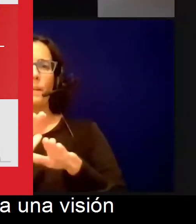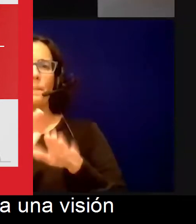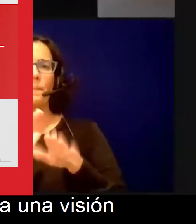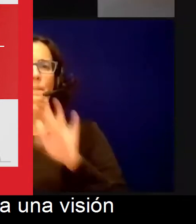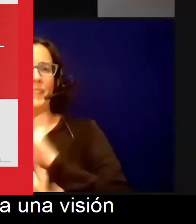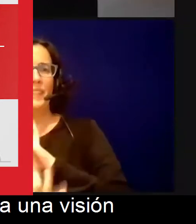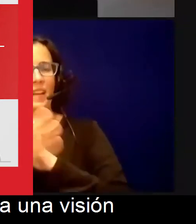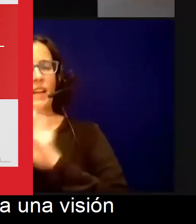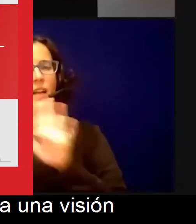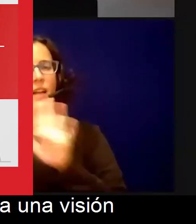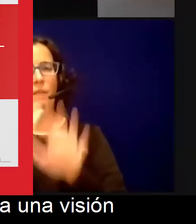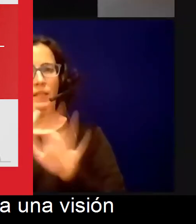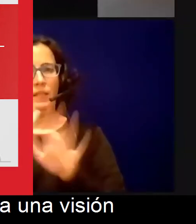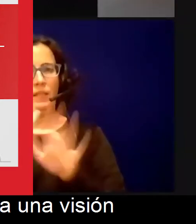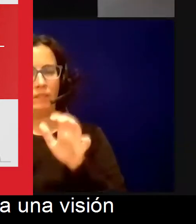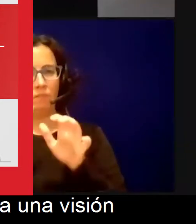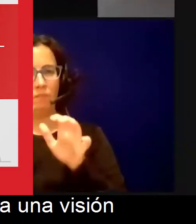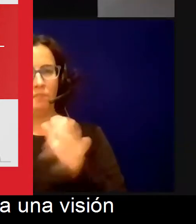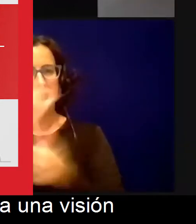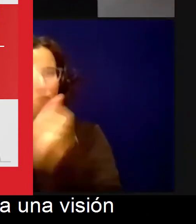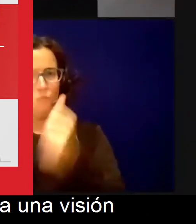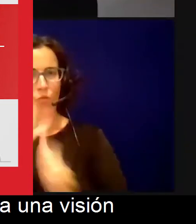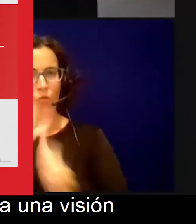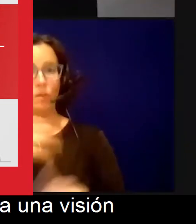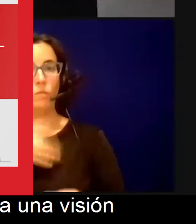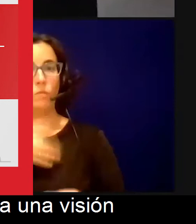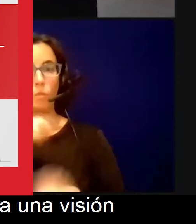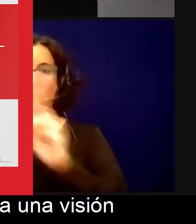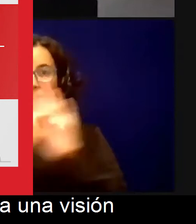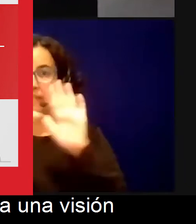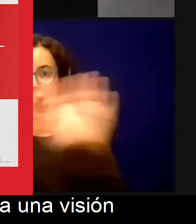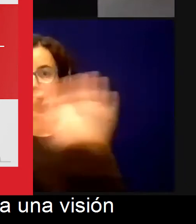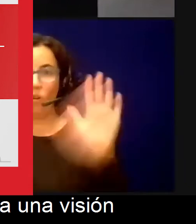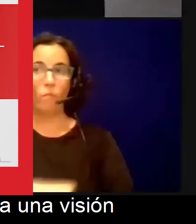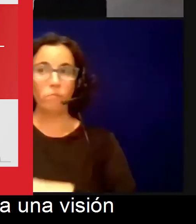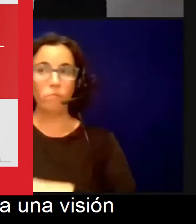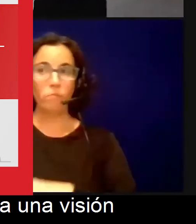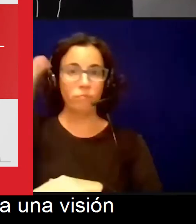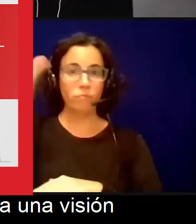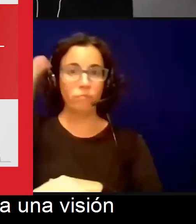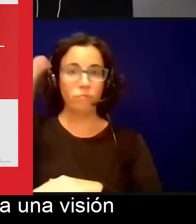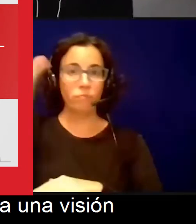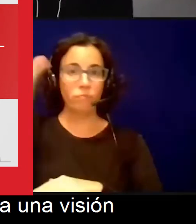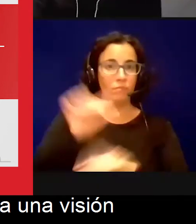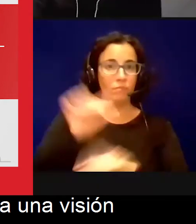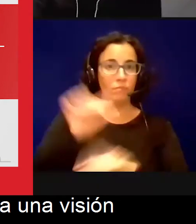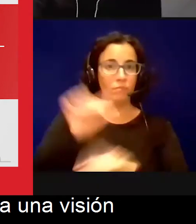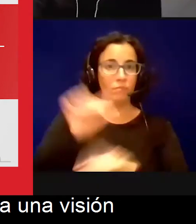Podemos poner un corto video que muestra una visión que yo